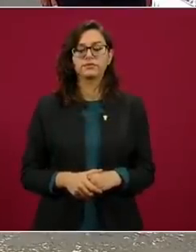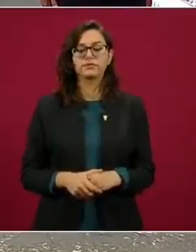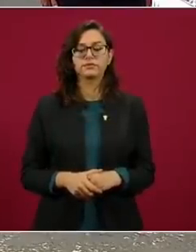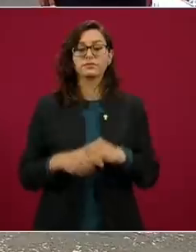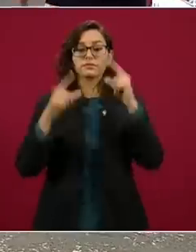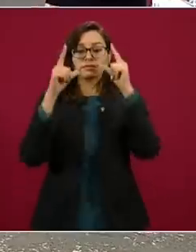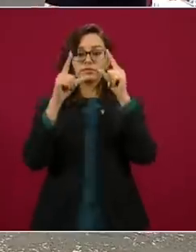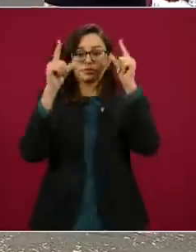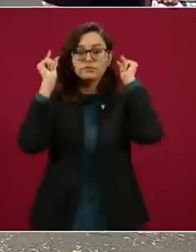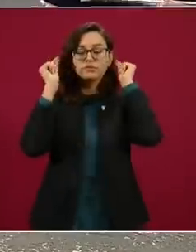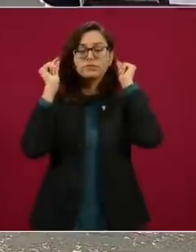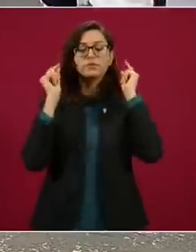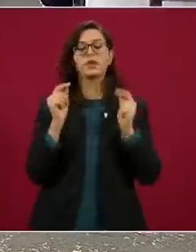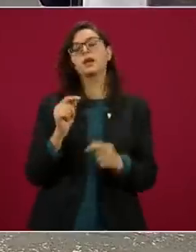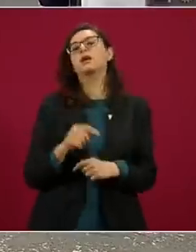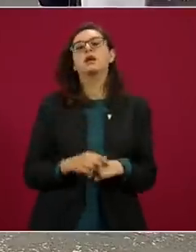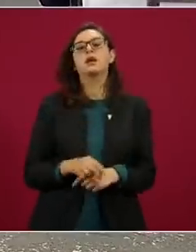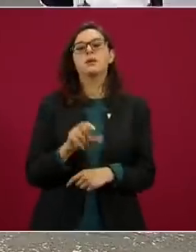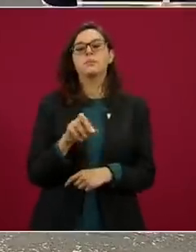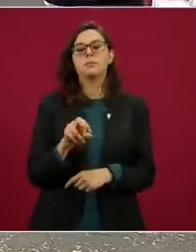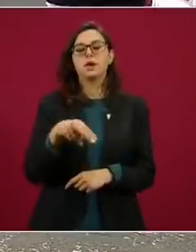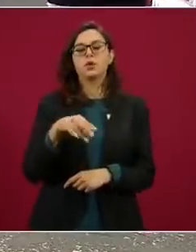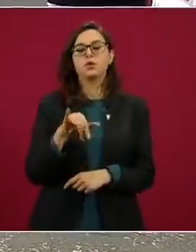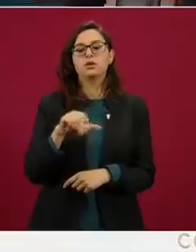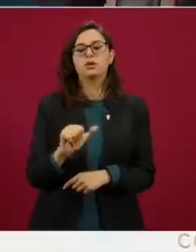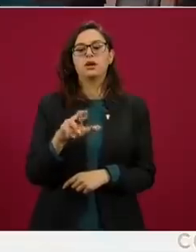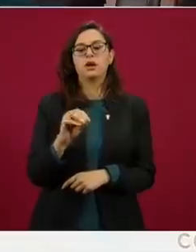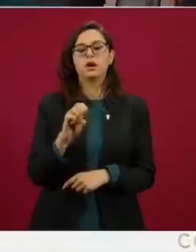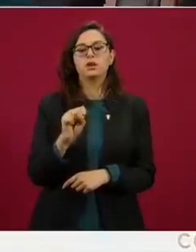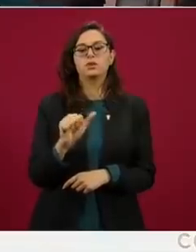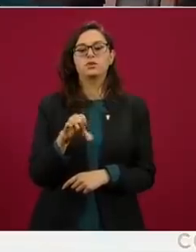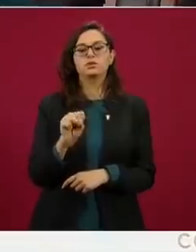enfermera pero únicas rosas hernández